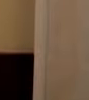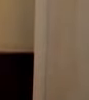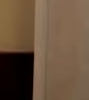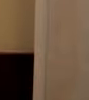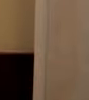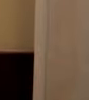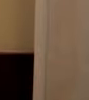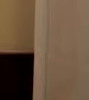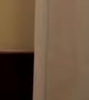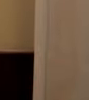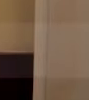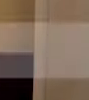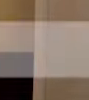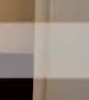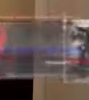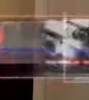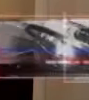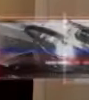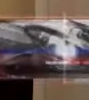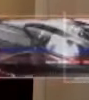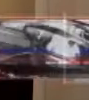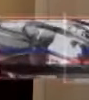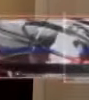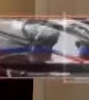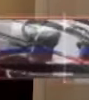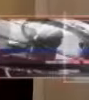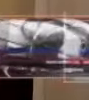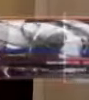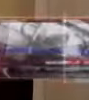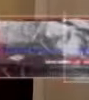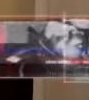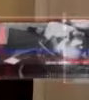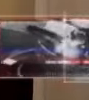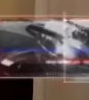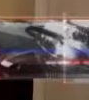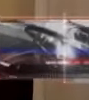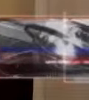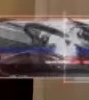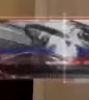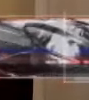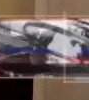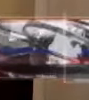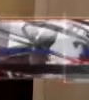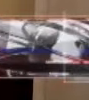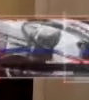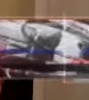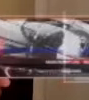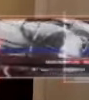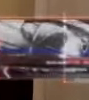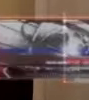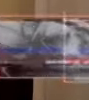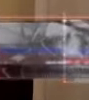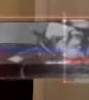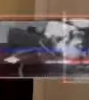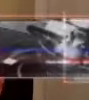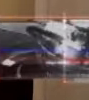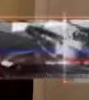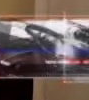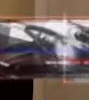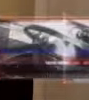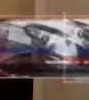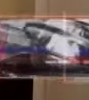funcionarios, los servidores públicos, también estén adecuadamente capacitados para que, además de que desarrollen